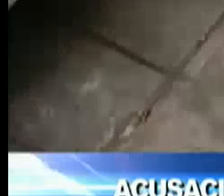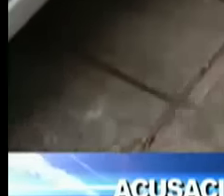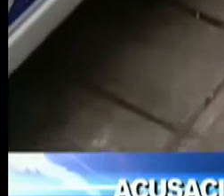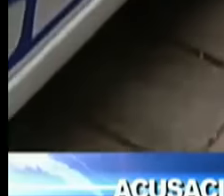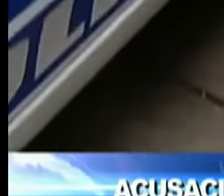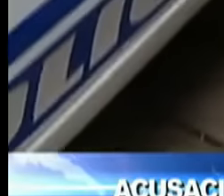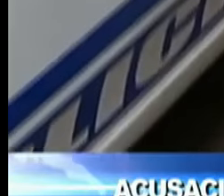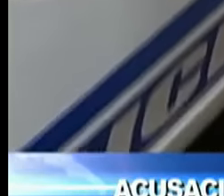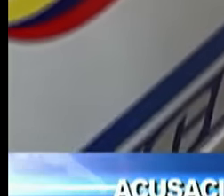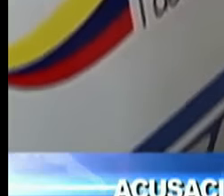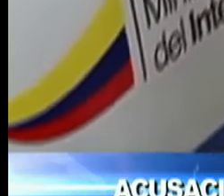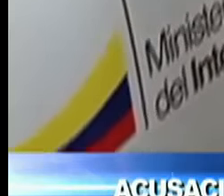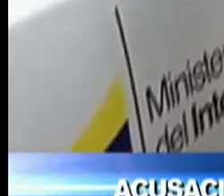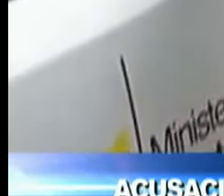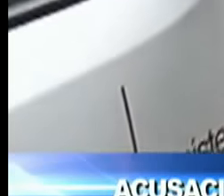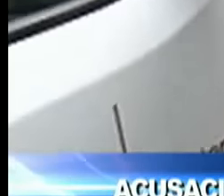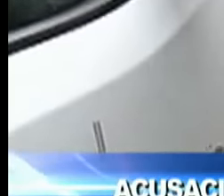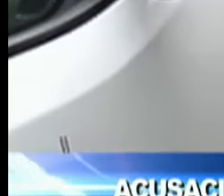manera exhaustiva.